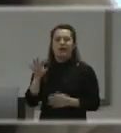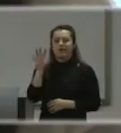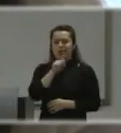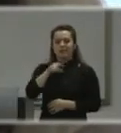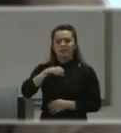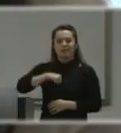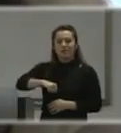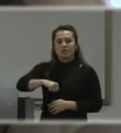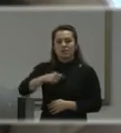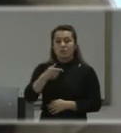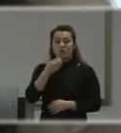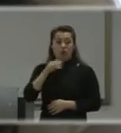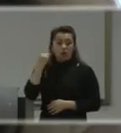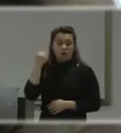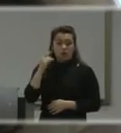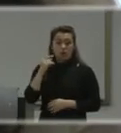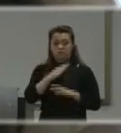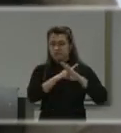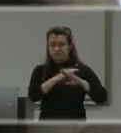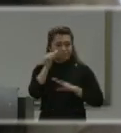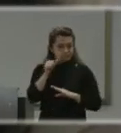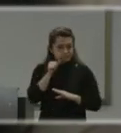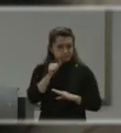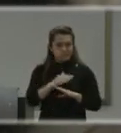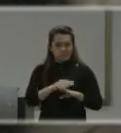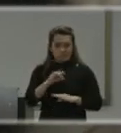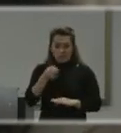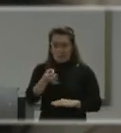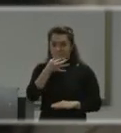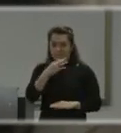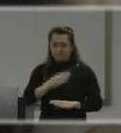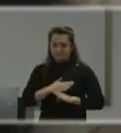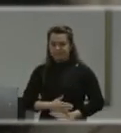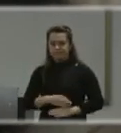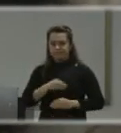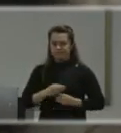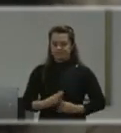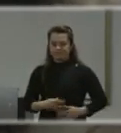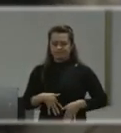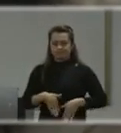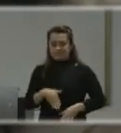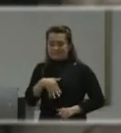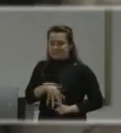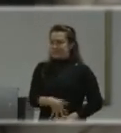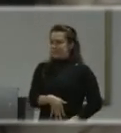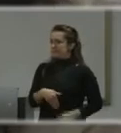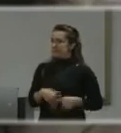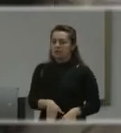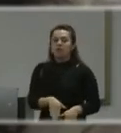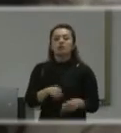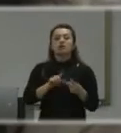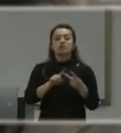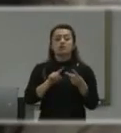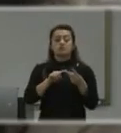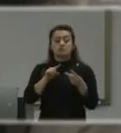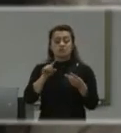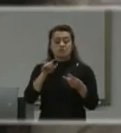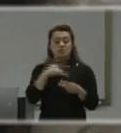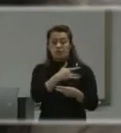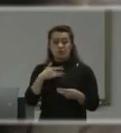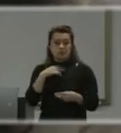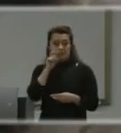derecho a acceder, por ejemplo, a anticoncepción, anticoncepción de emergencia, acceder a educación e información sobre salud sexual y reproductiva,